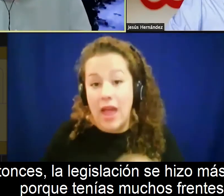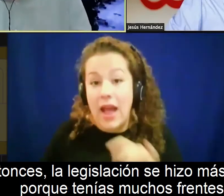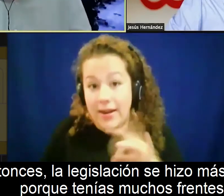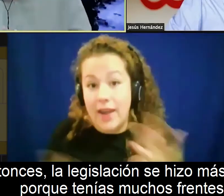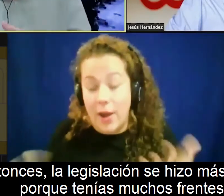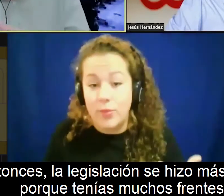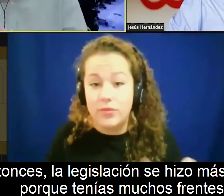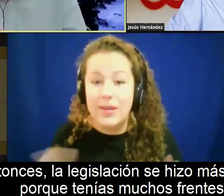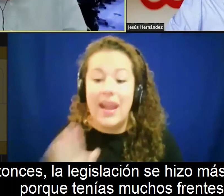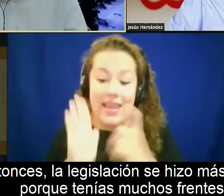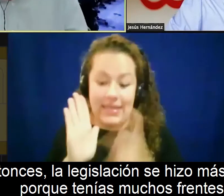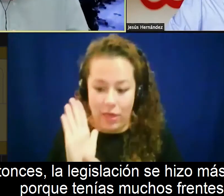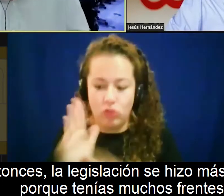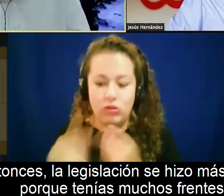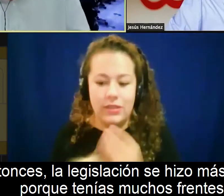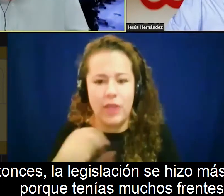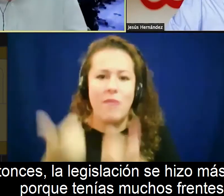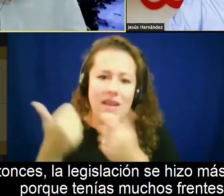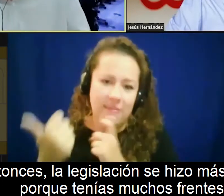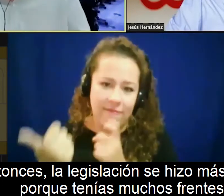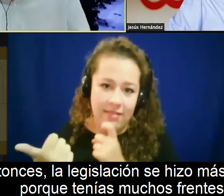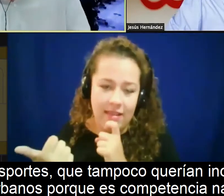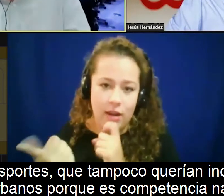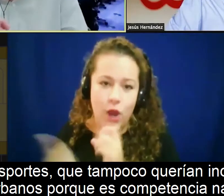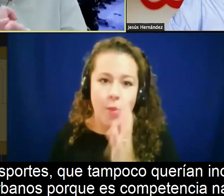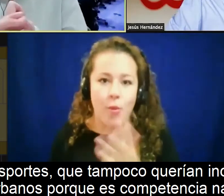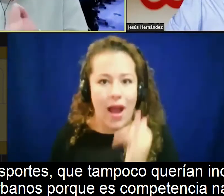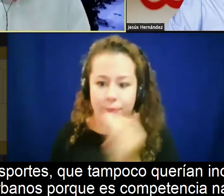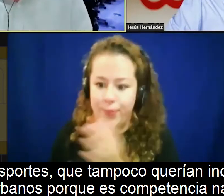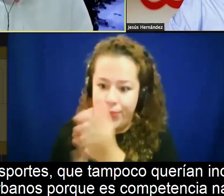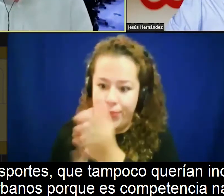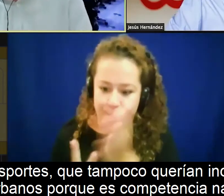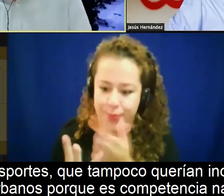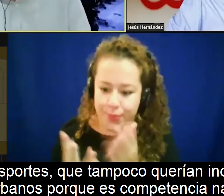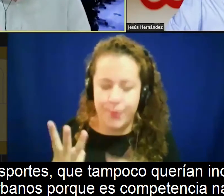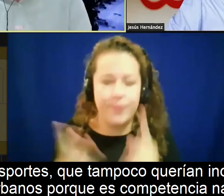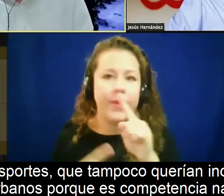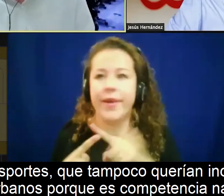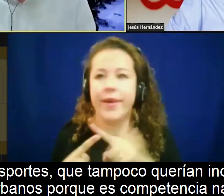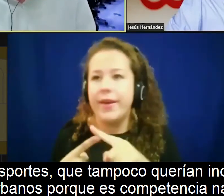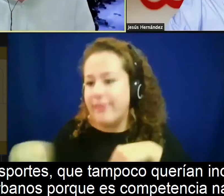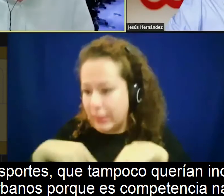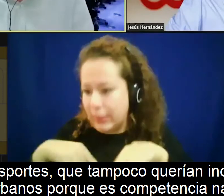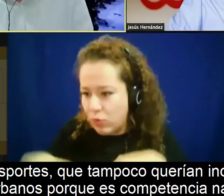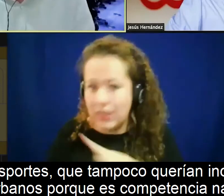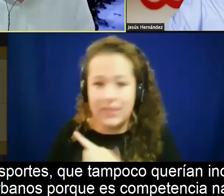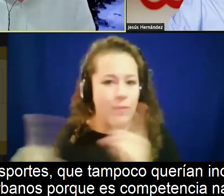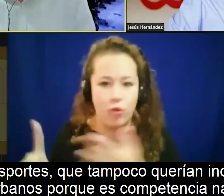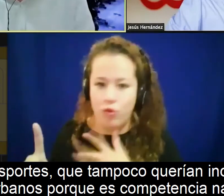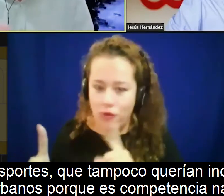la legislación se hizo más difícil porque tenías muchos frentes. Tenías los transportes, que tampoco querían incluir